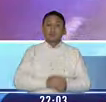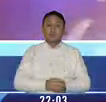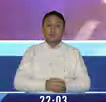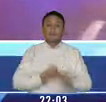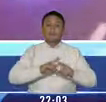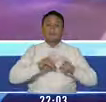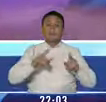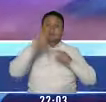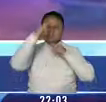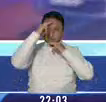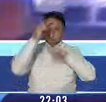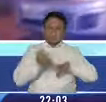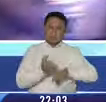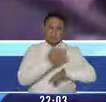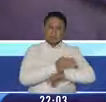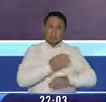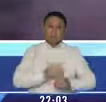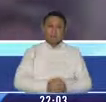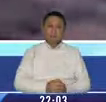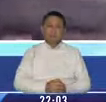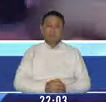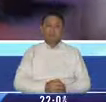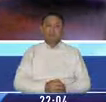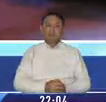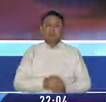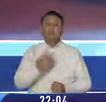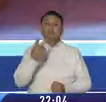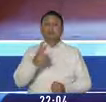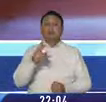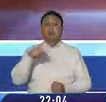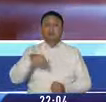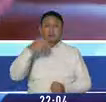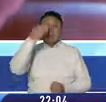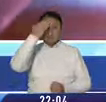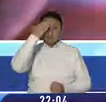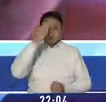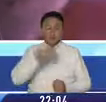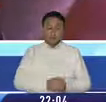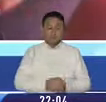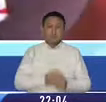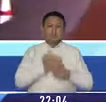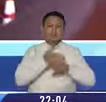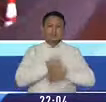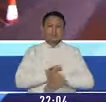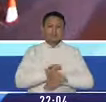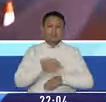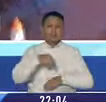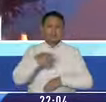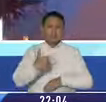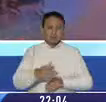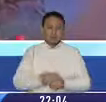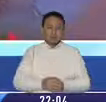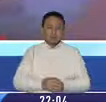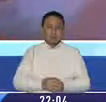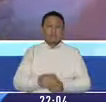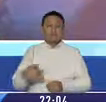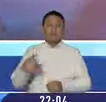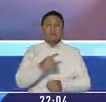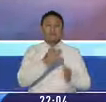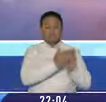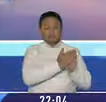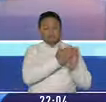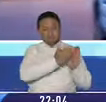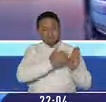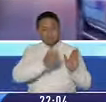distintos reportajes de TVC. Aparte de todo, pues también sabemos que en las próximas horas también se tendría una hoja de ruta, es